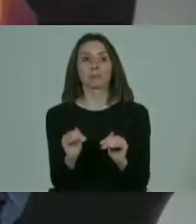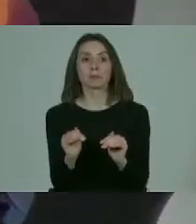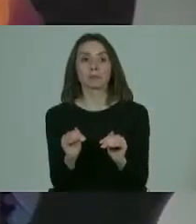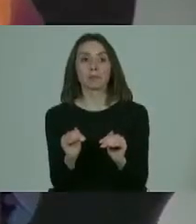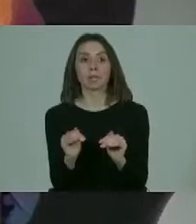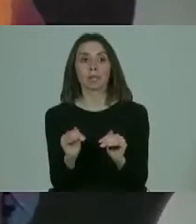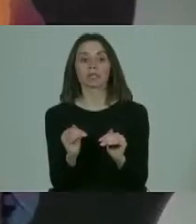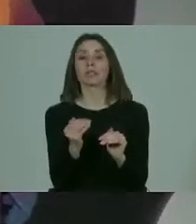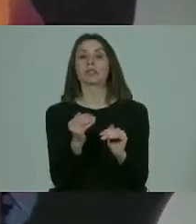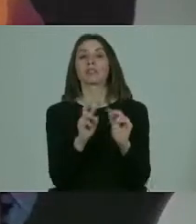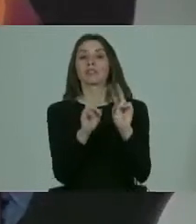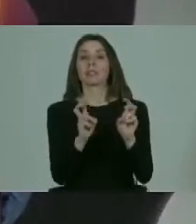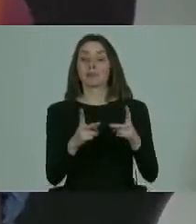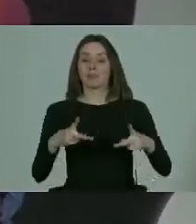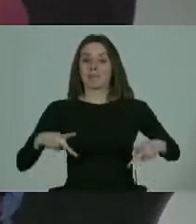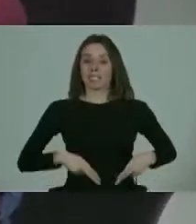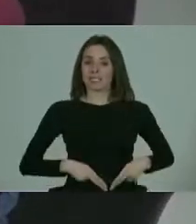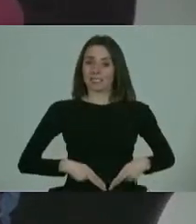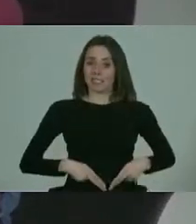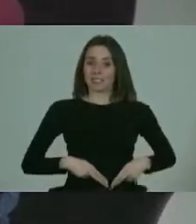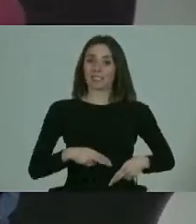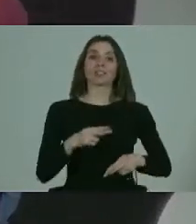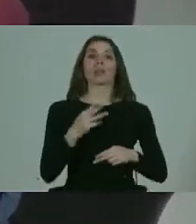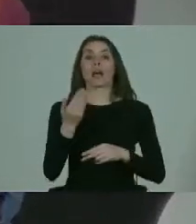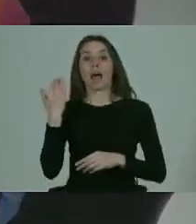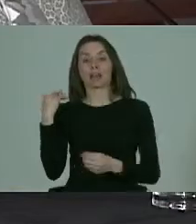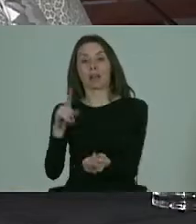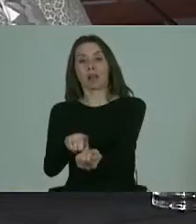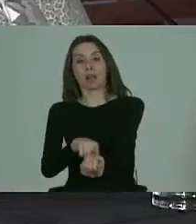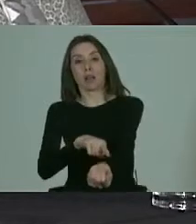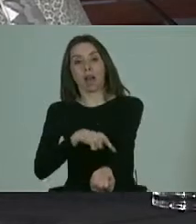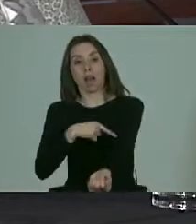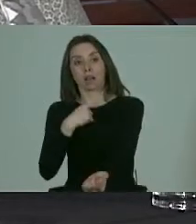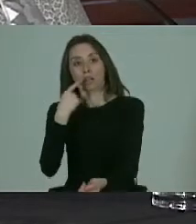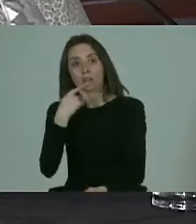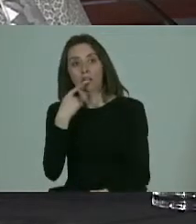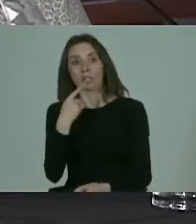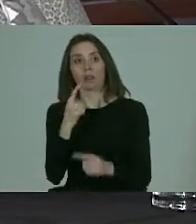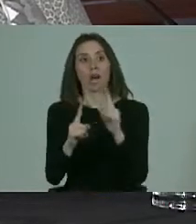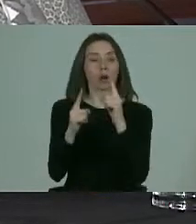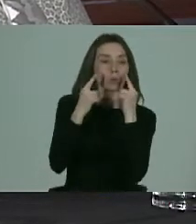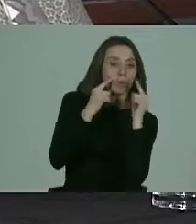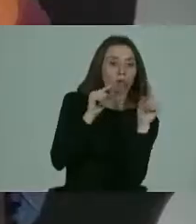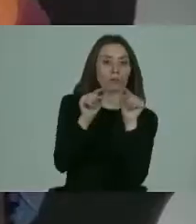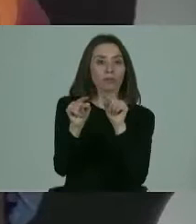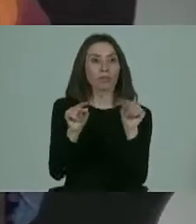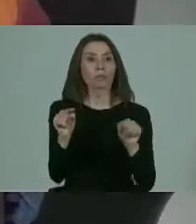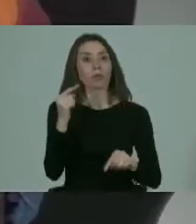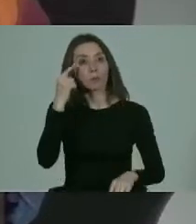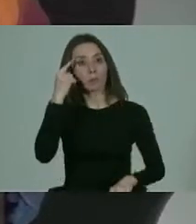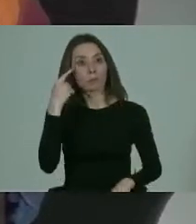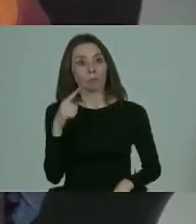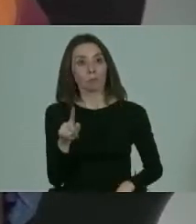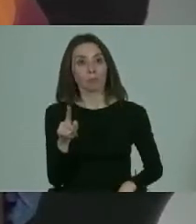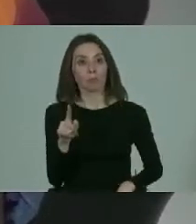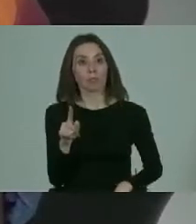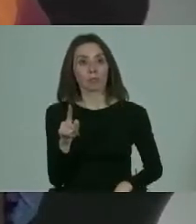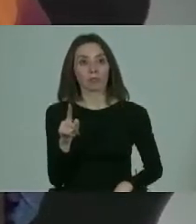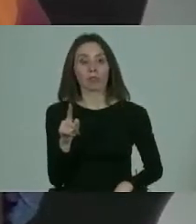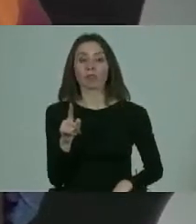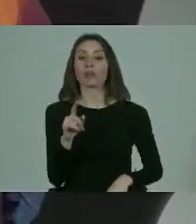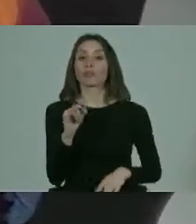esterilización se habló la lata mente en ante y hay que provocar buenos bemoles qué sé yo pero efectivamente la